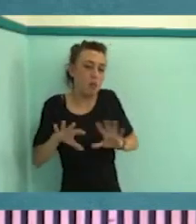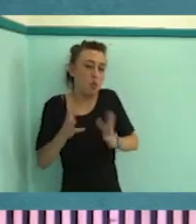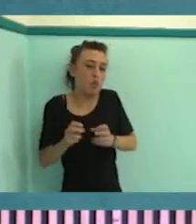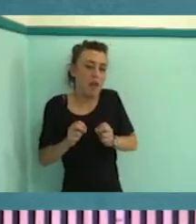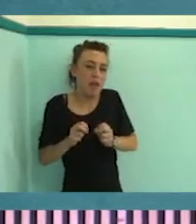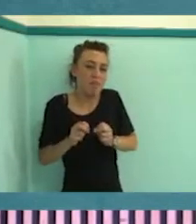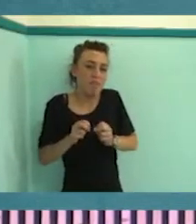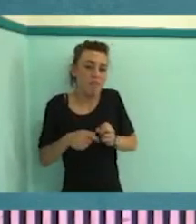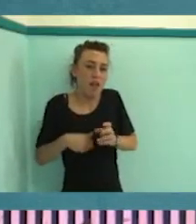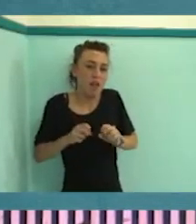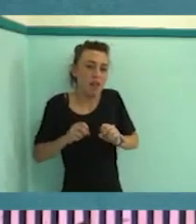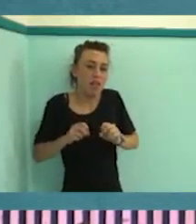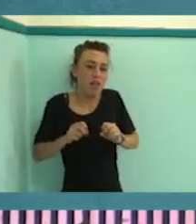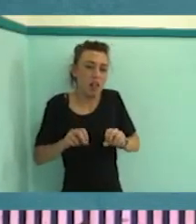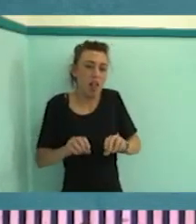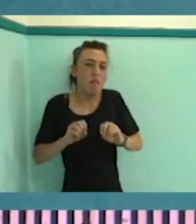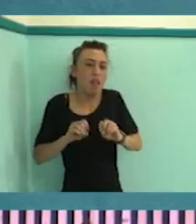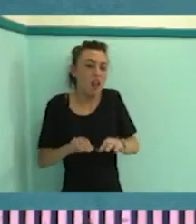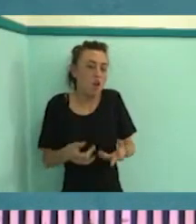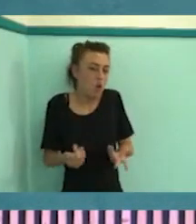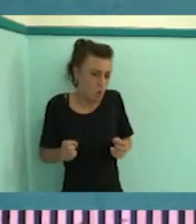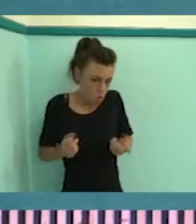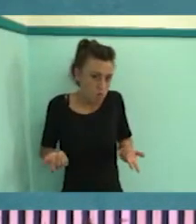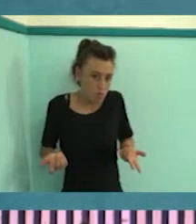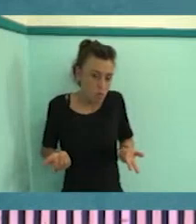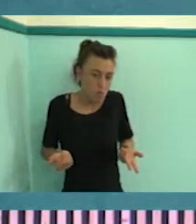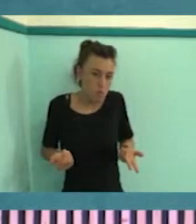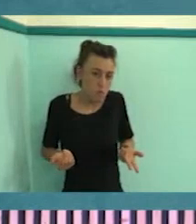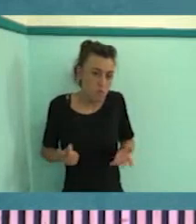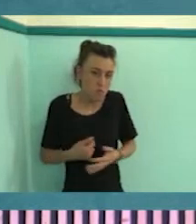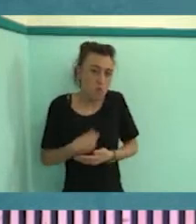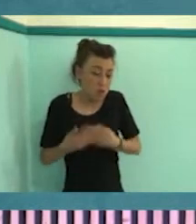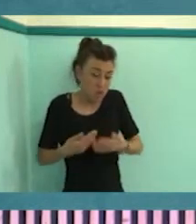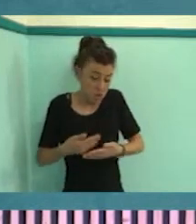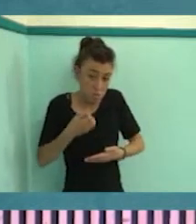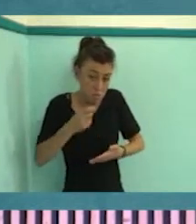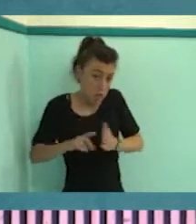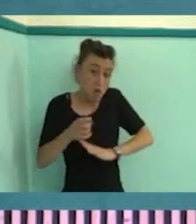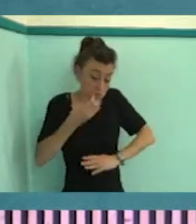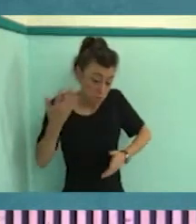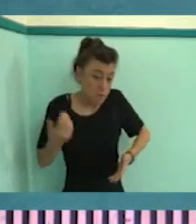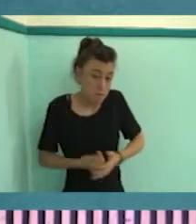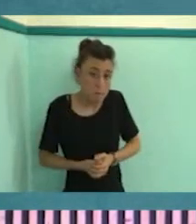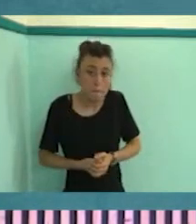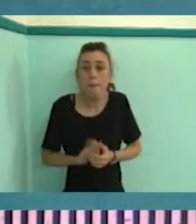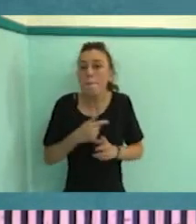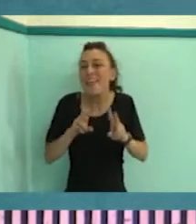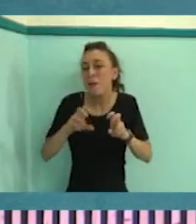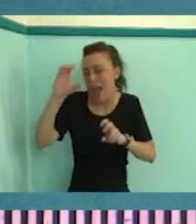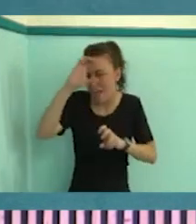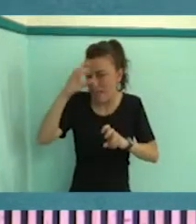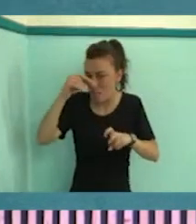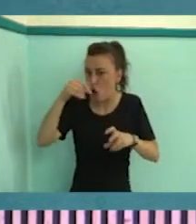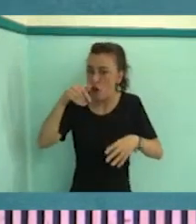en eso nos está yendo super bien la verdad eem Entonces entrando un poquitito más en lo de la ciencia que yo no me voy a meter para nada porque no es mi